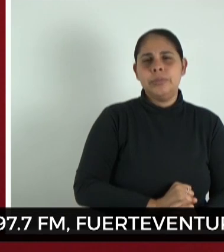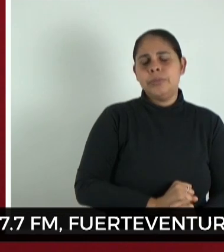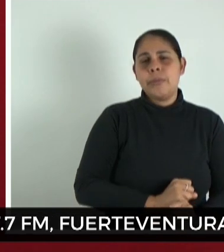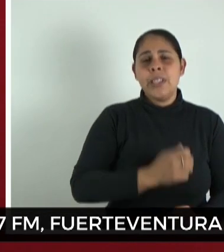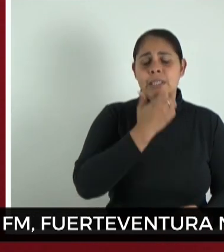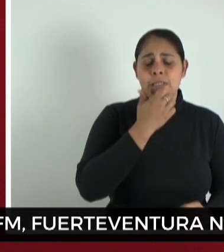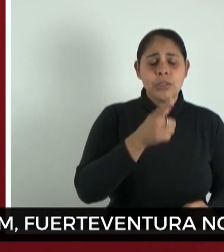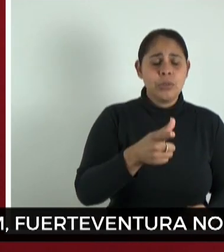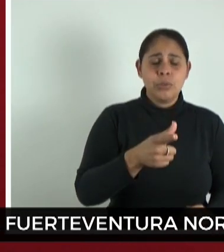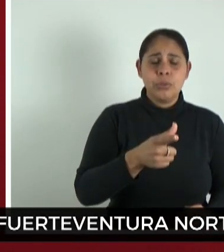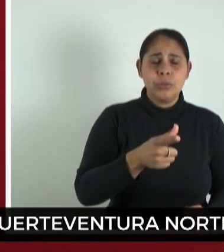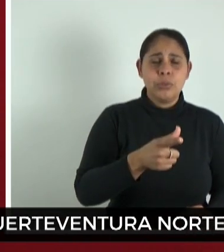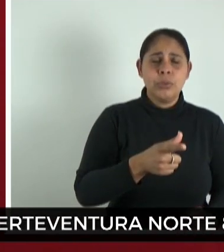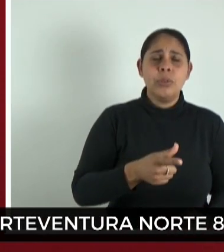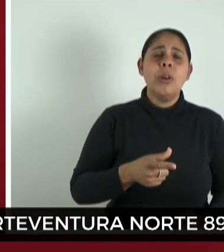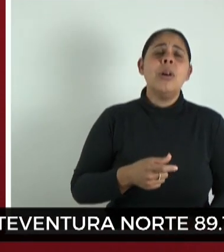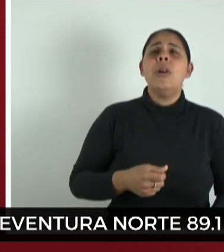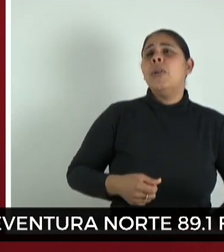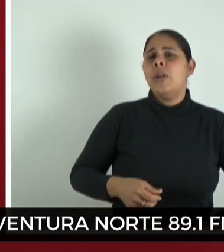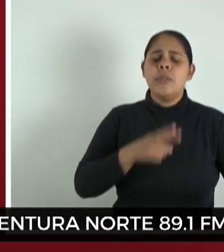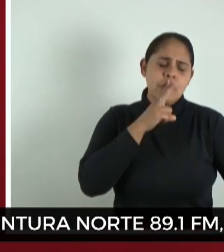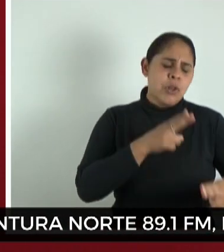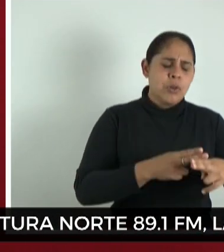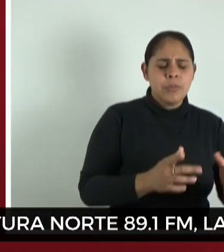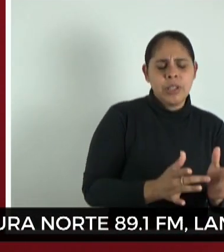si usted clama el nombre de Jesucristo,